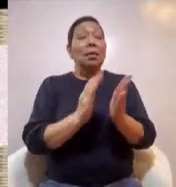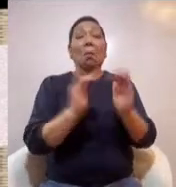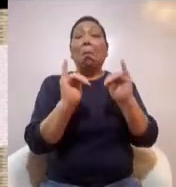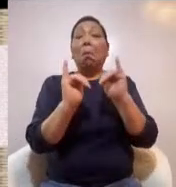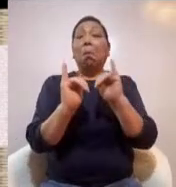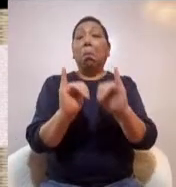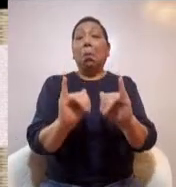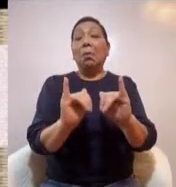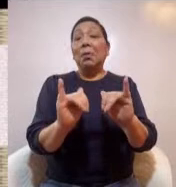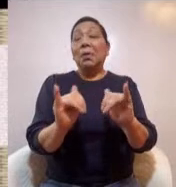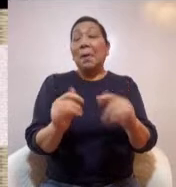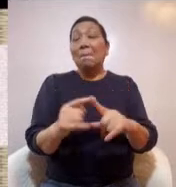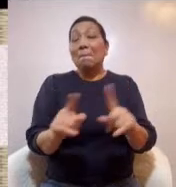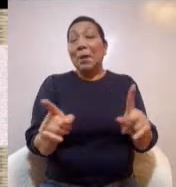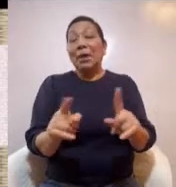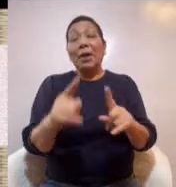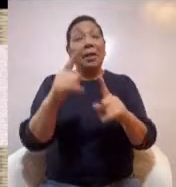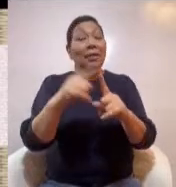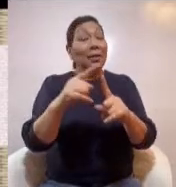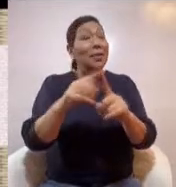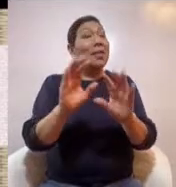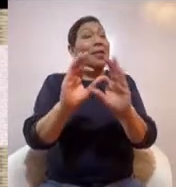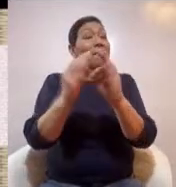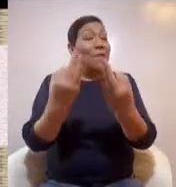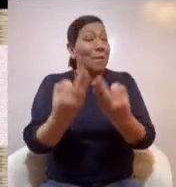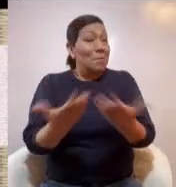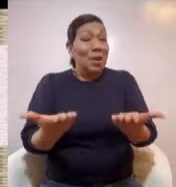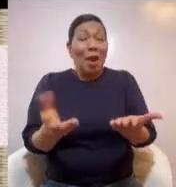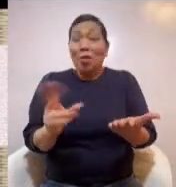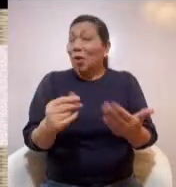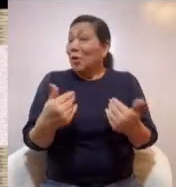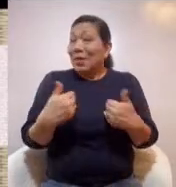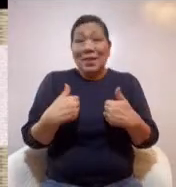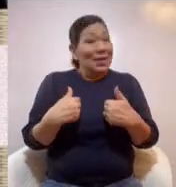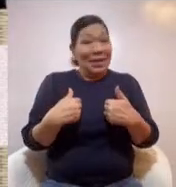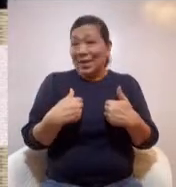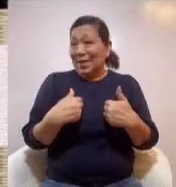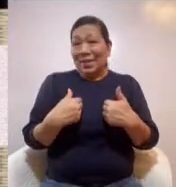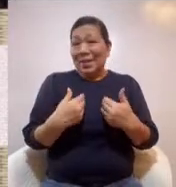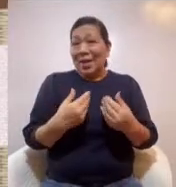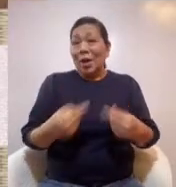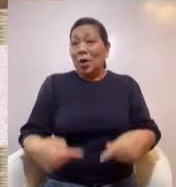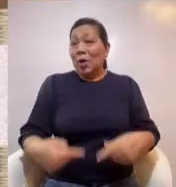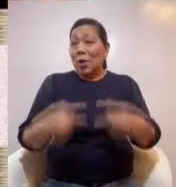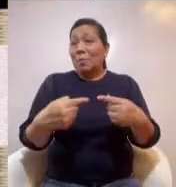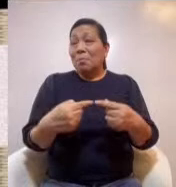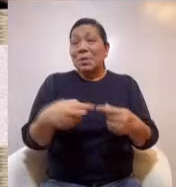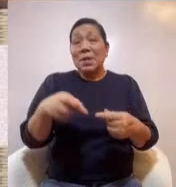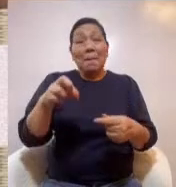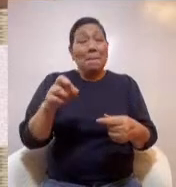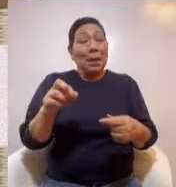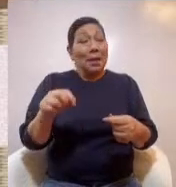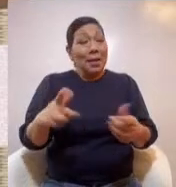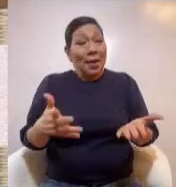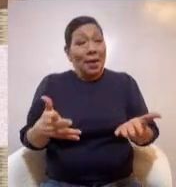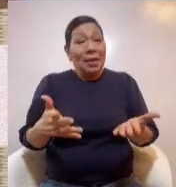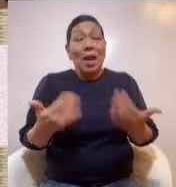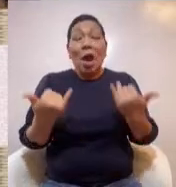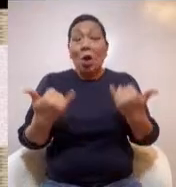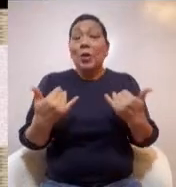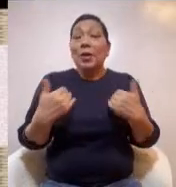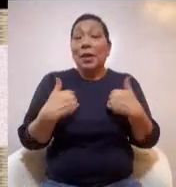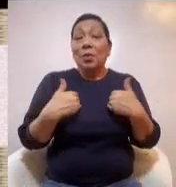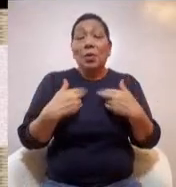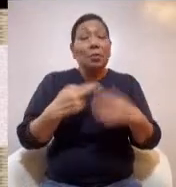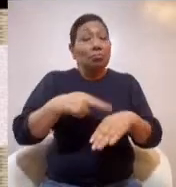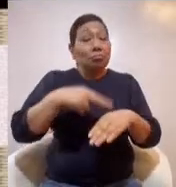estaban estancados históricamente en tribunales de familia, que además no tenían competencia penal, por ejemplo.